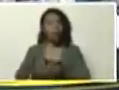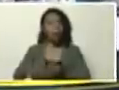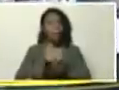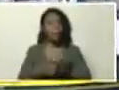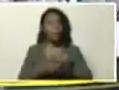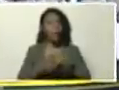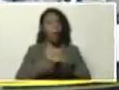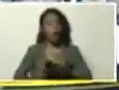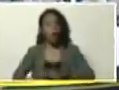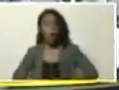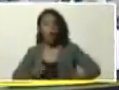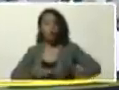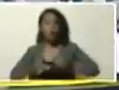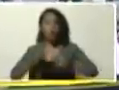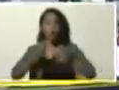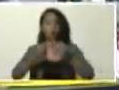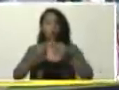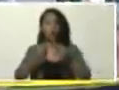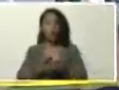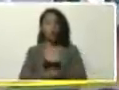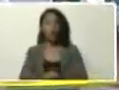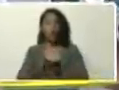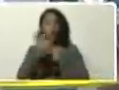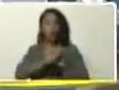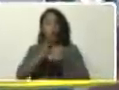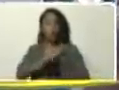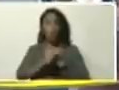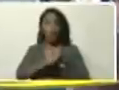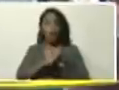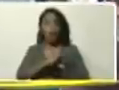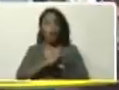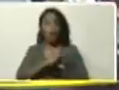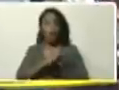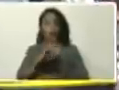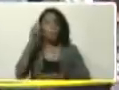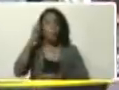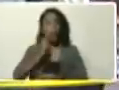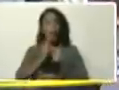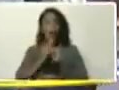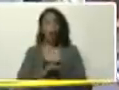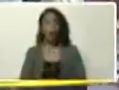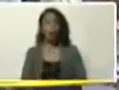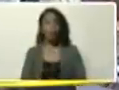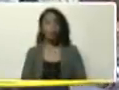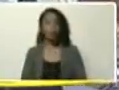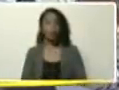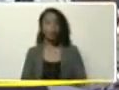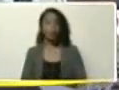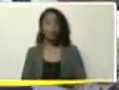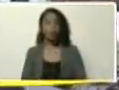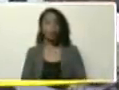la construcción del socialismo bolivariano,